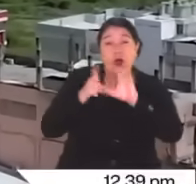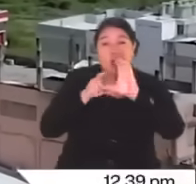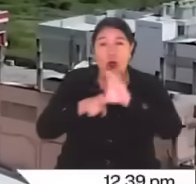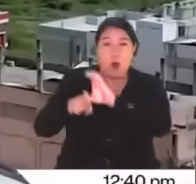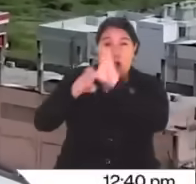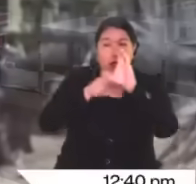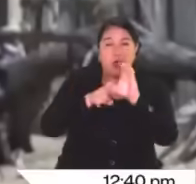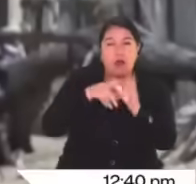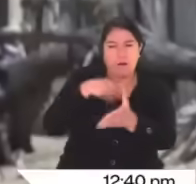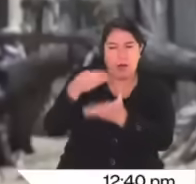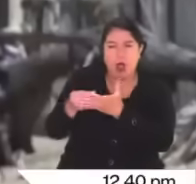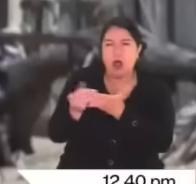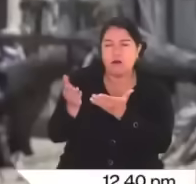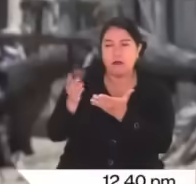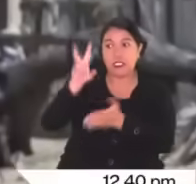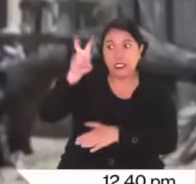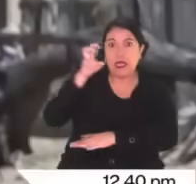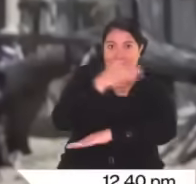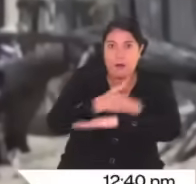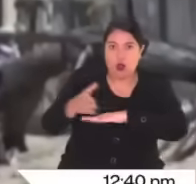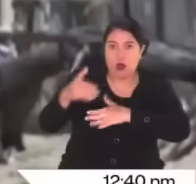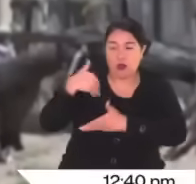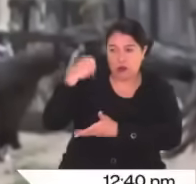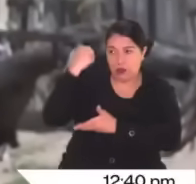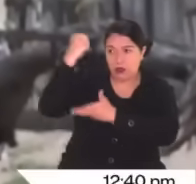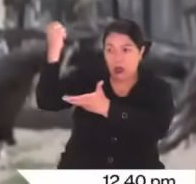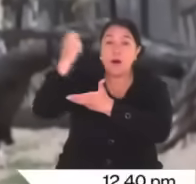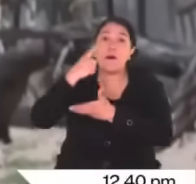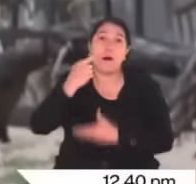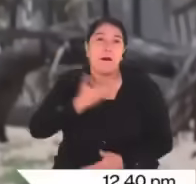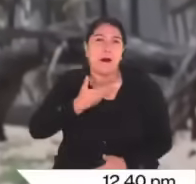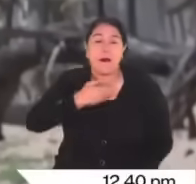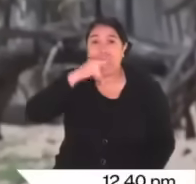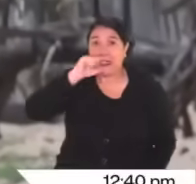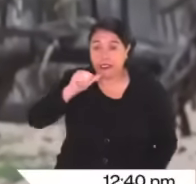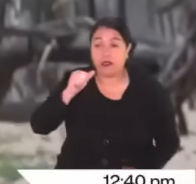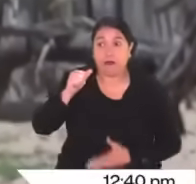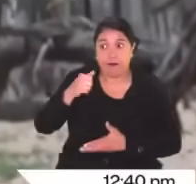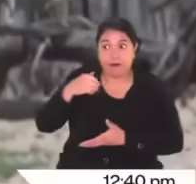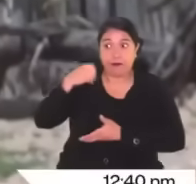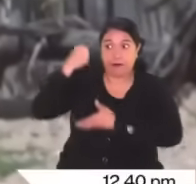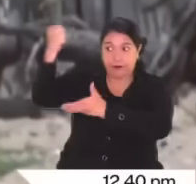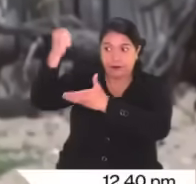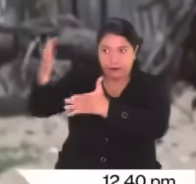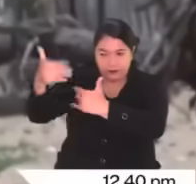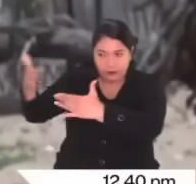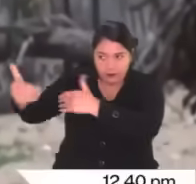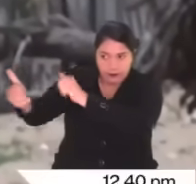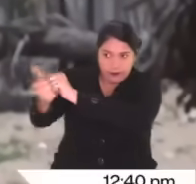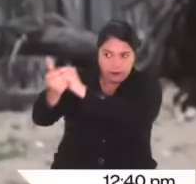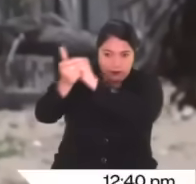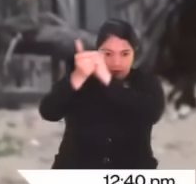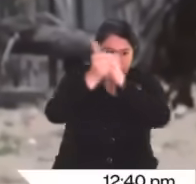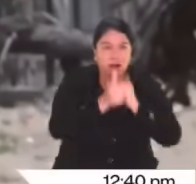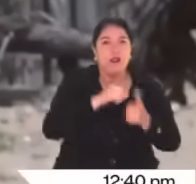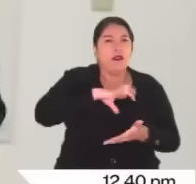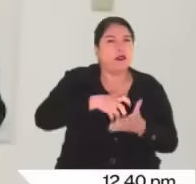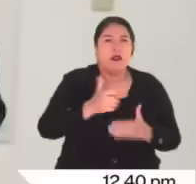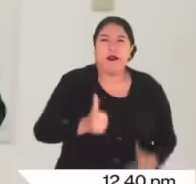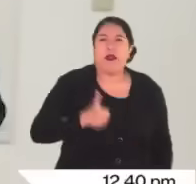donde pagó cerca de 7 millones de pesos a los propios papás de la niña para luego llevársela hasta Santander y